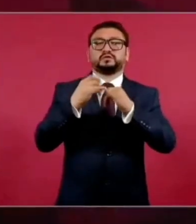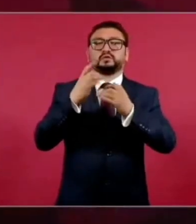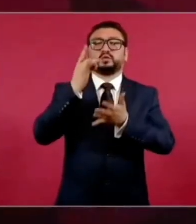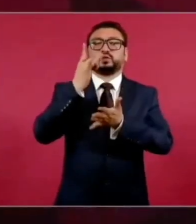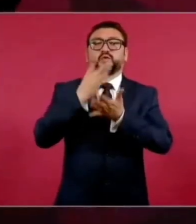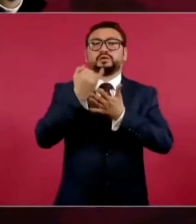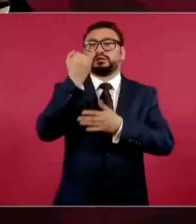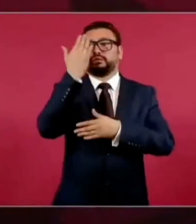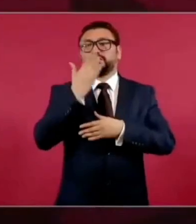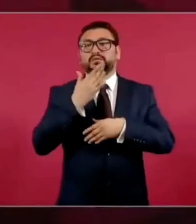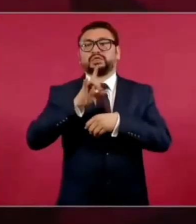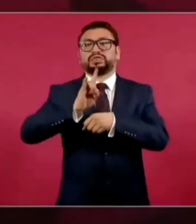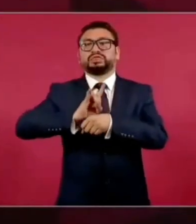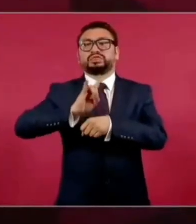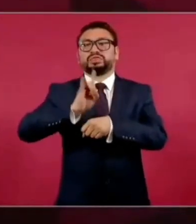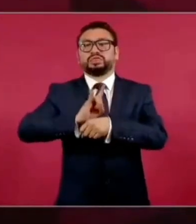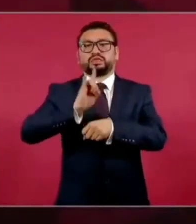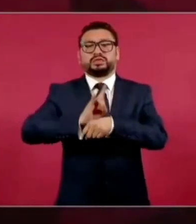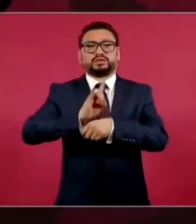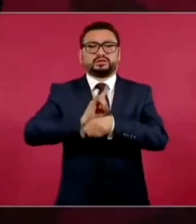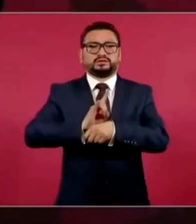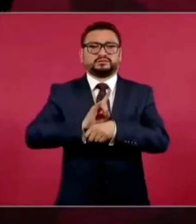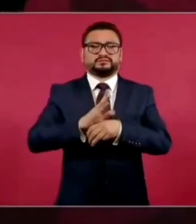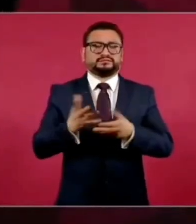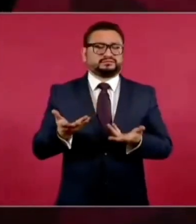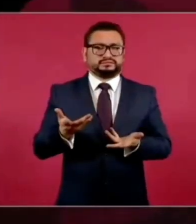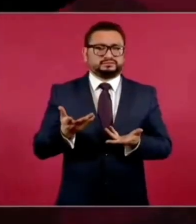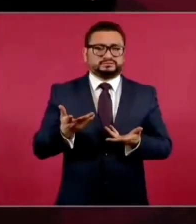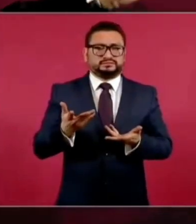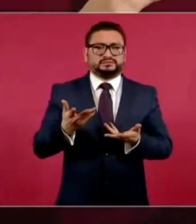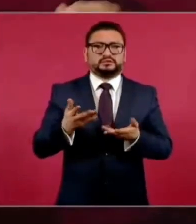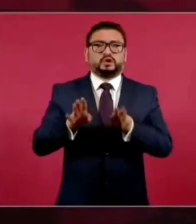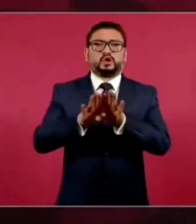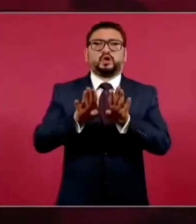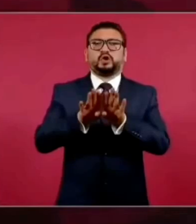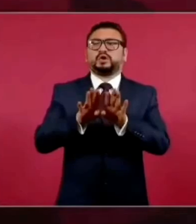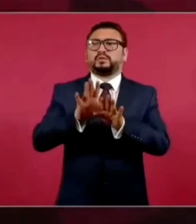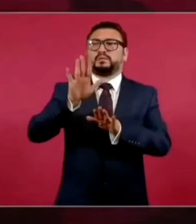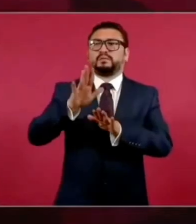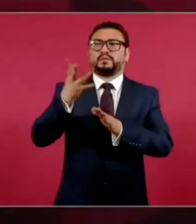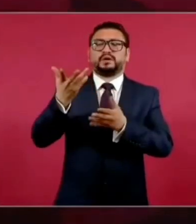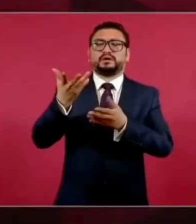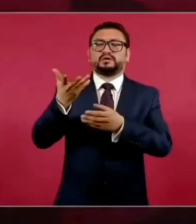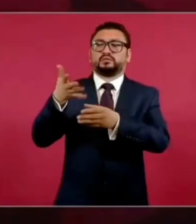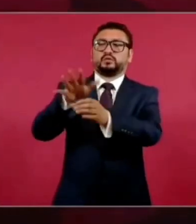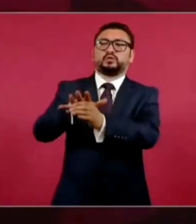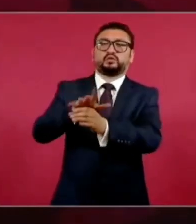que solo simula, son como tapaderas,